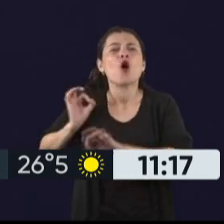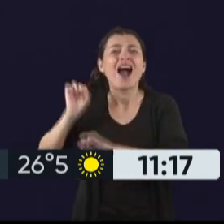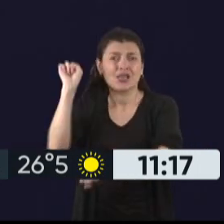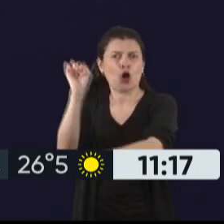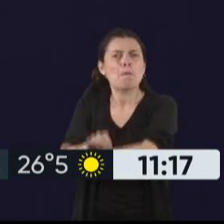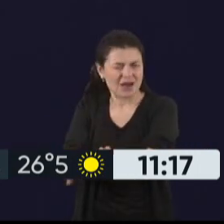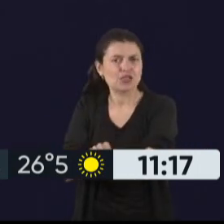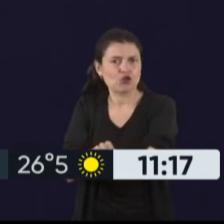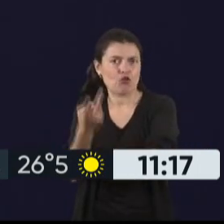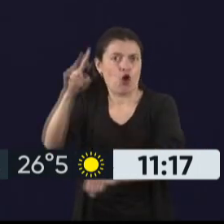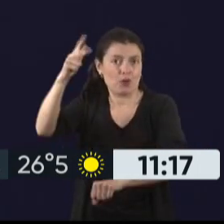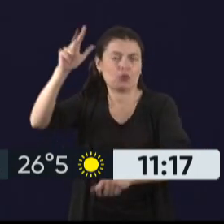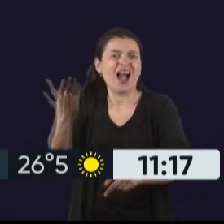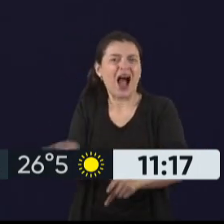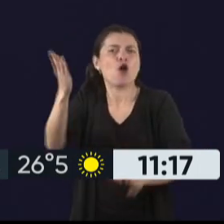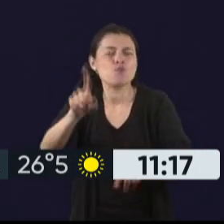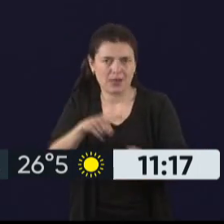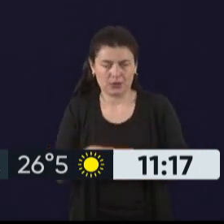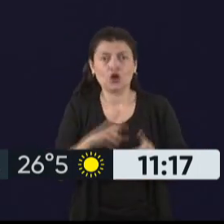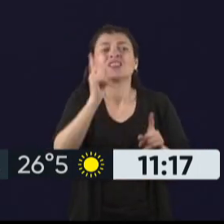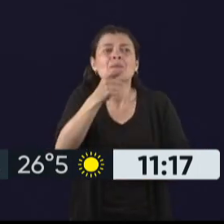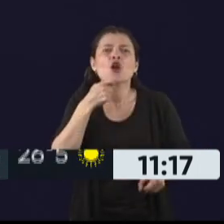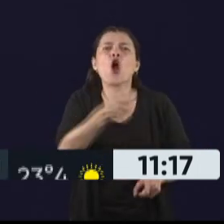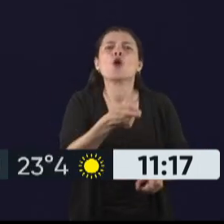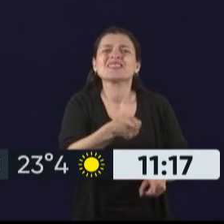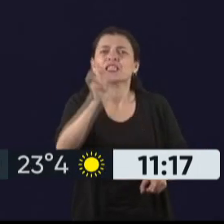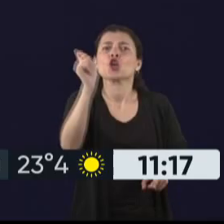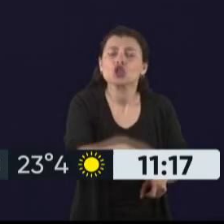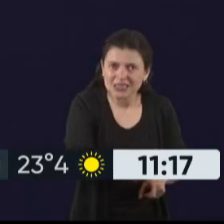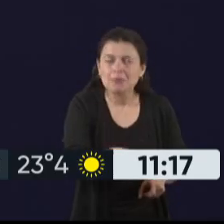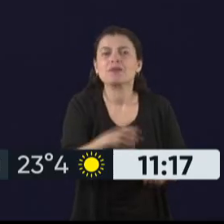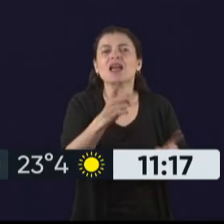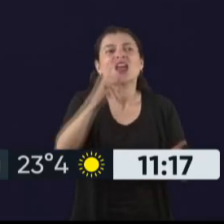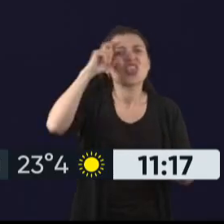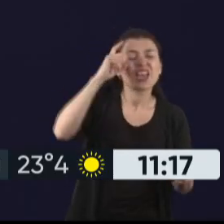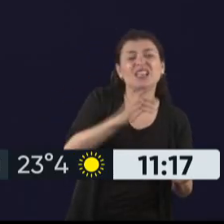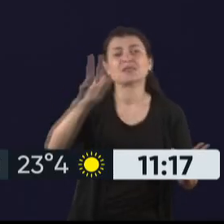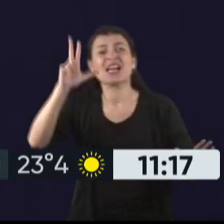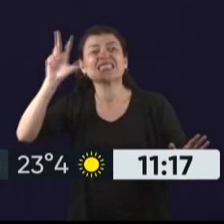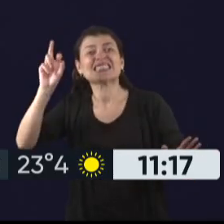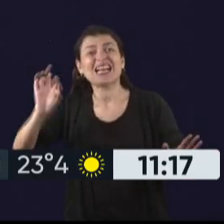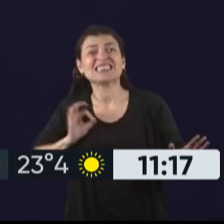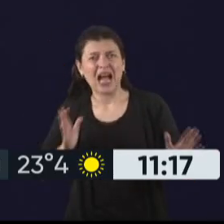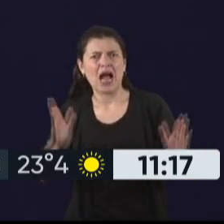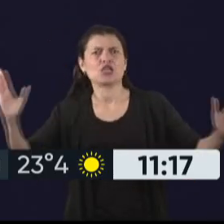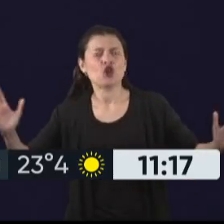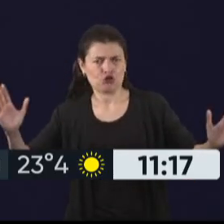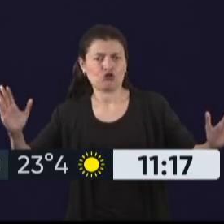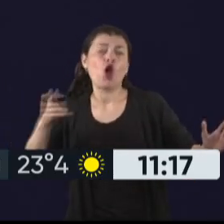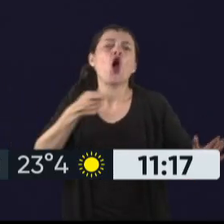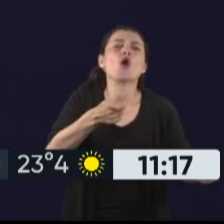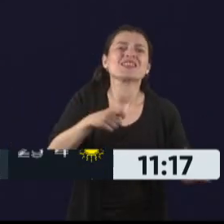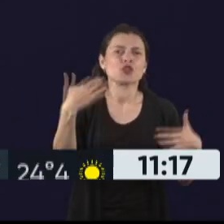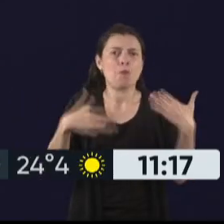el agravamiento de penas para homicidio simple y el aumento de 10 a 30 años para los homicidios agravados,